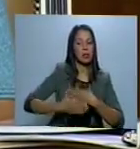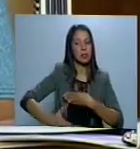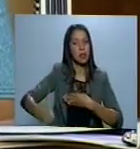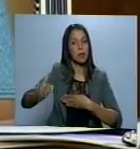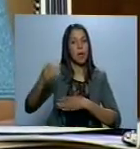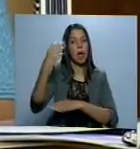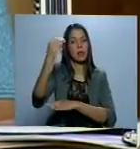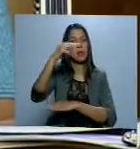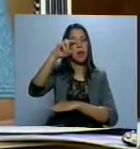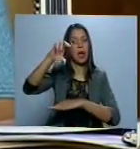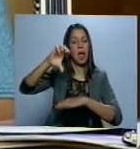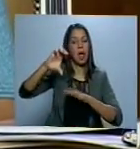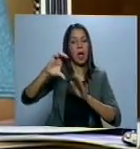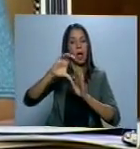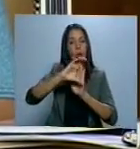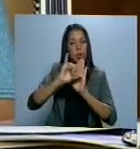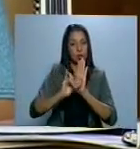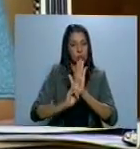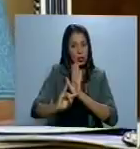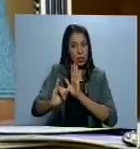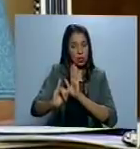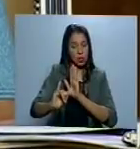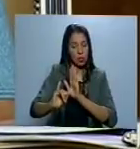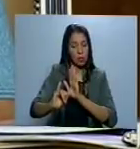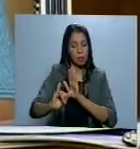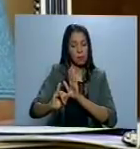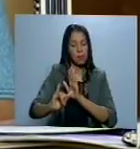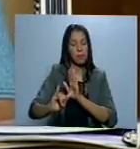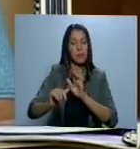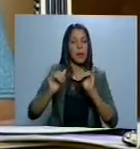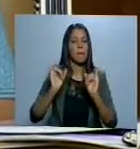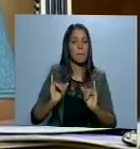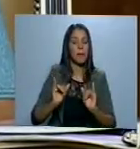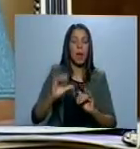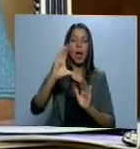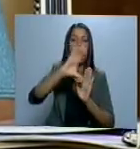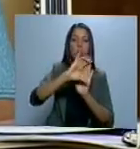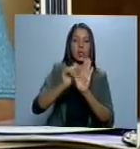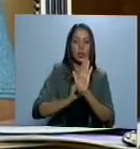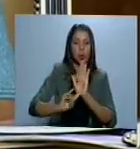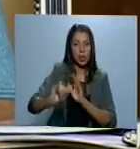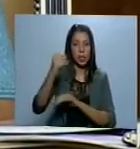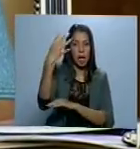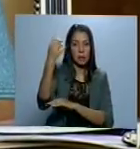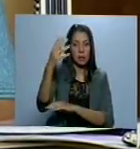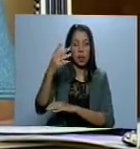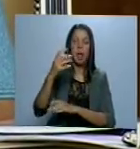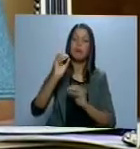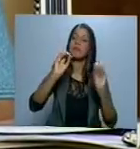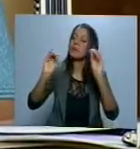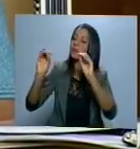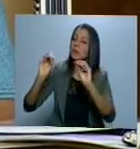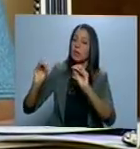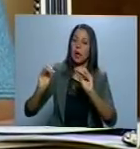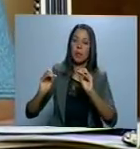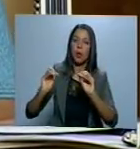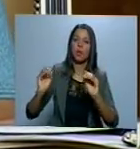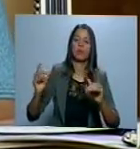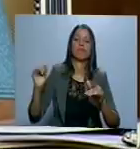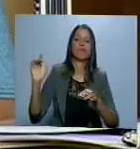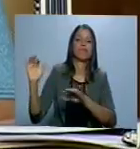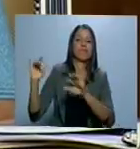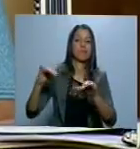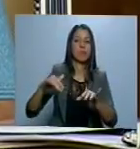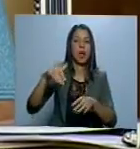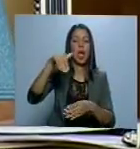Asamblea Nacional Constituyente. Y esta misma constituyente convocó a elecciones de gobernadores el 15 de octubre y